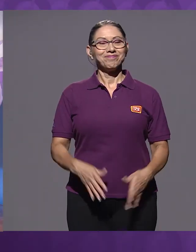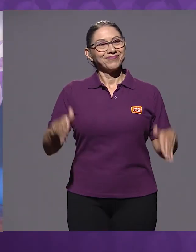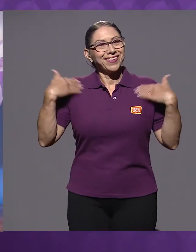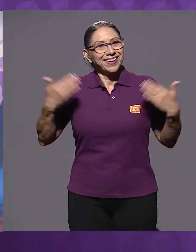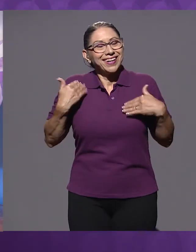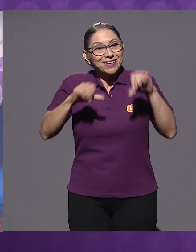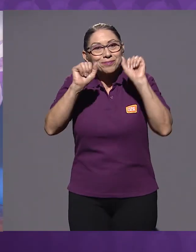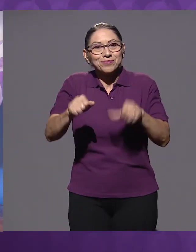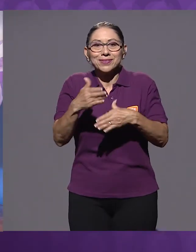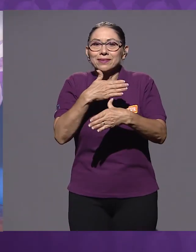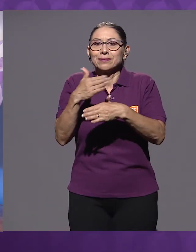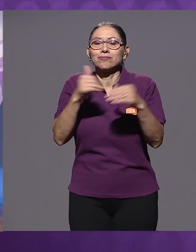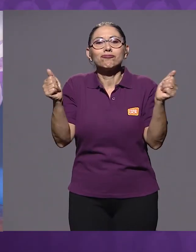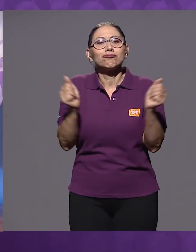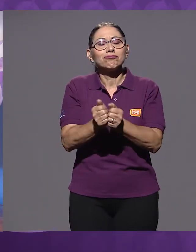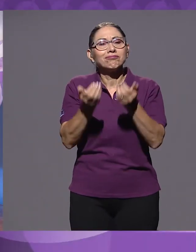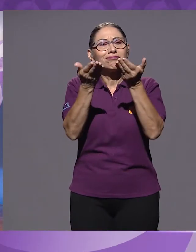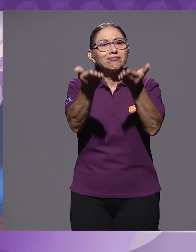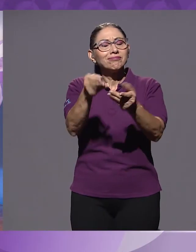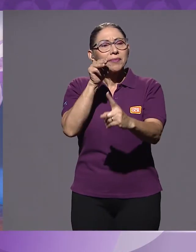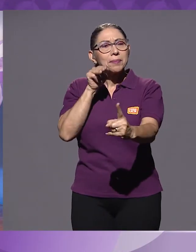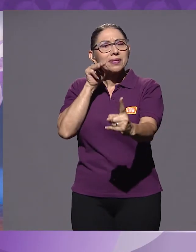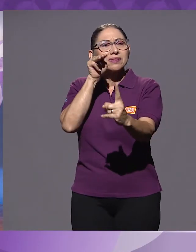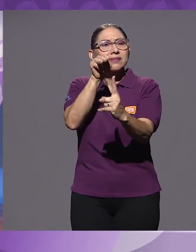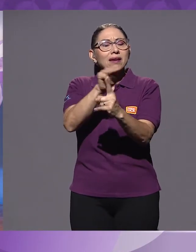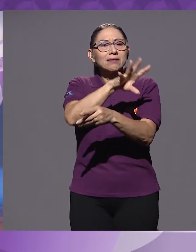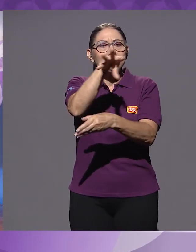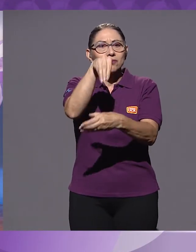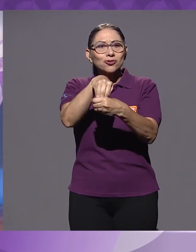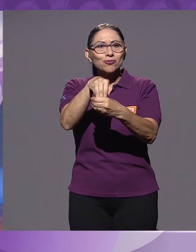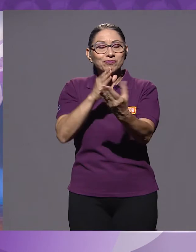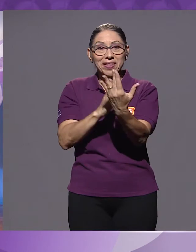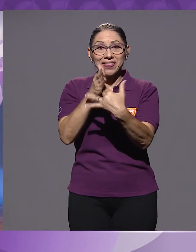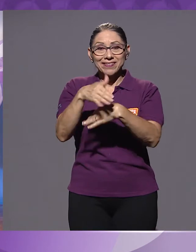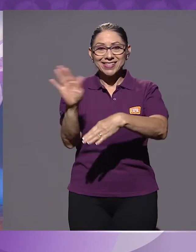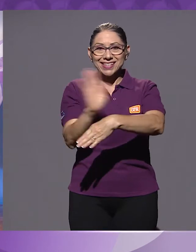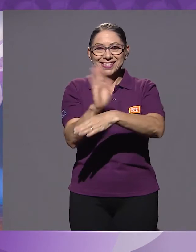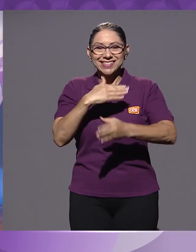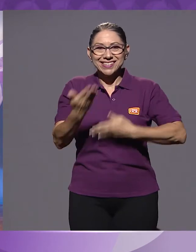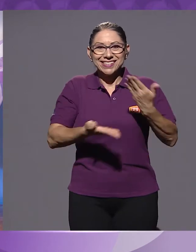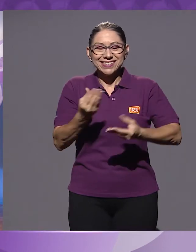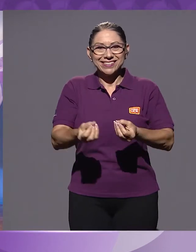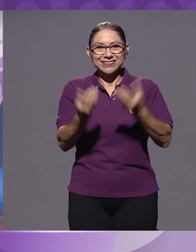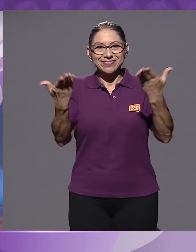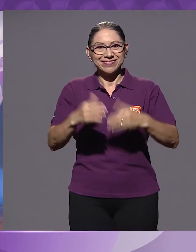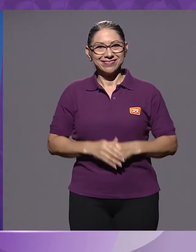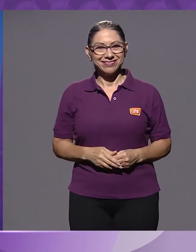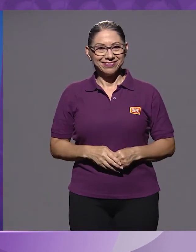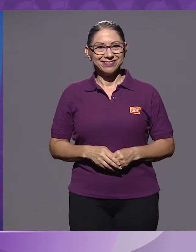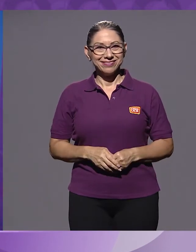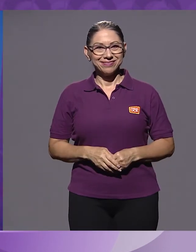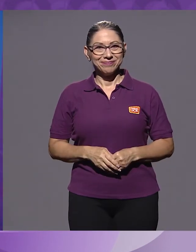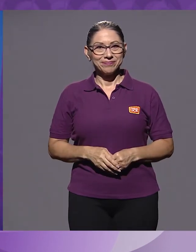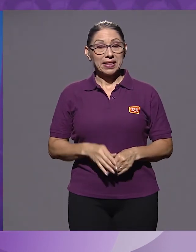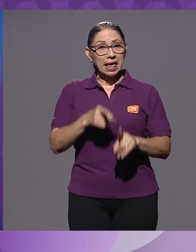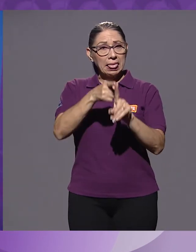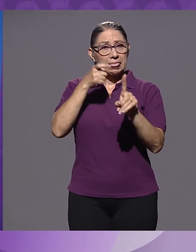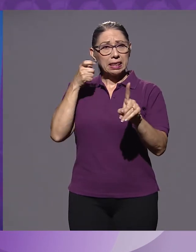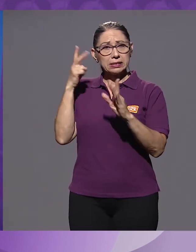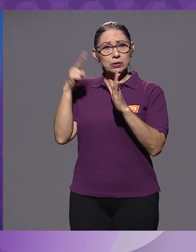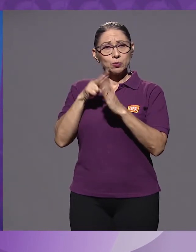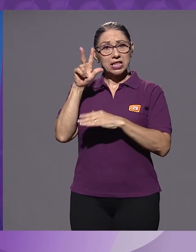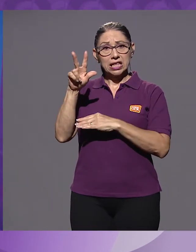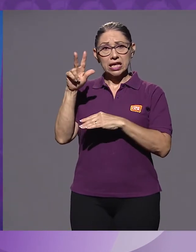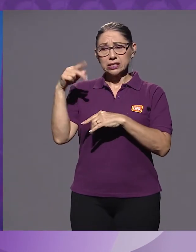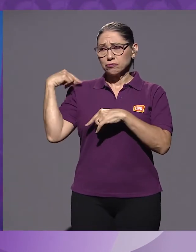Qué alegría poder compartir con ustedes el mensaje de la inclusión a través de la televisión de servicio público. Desde su inicio